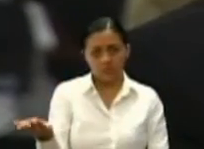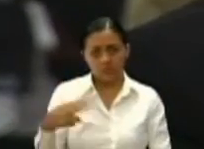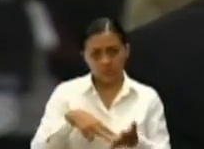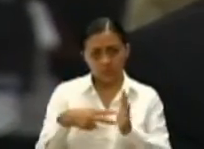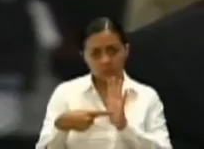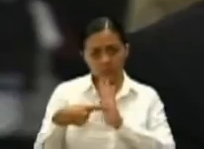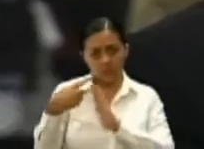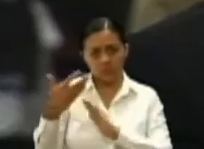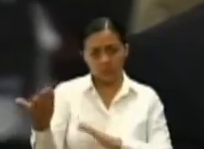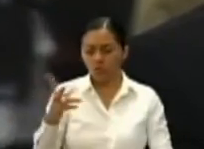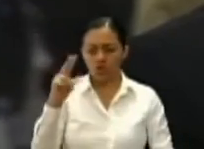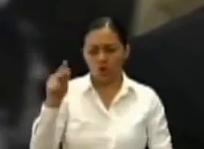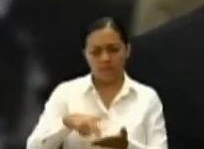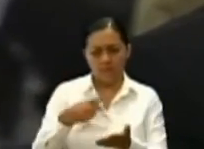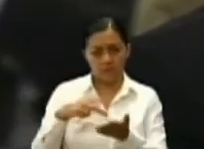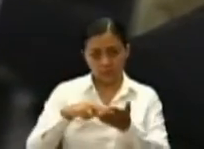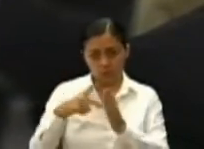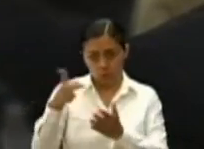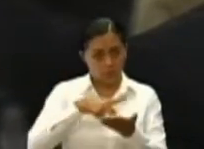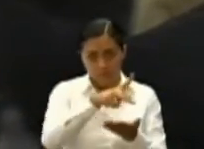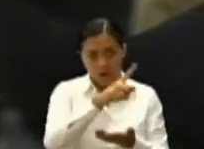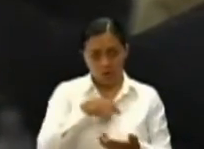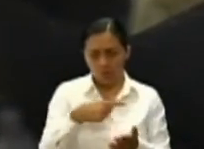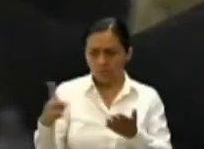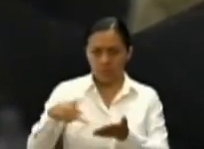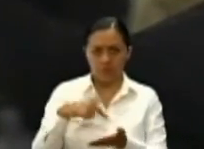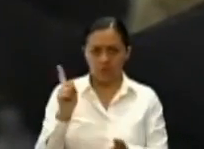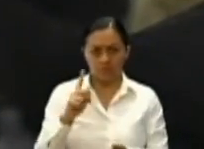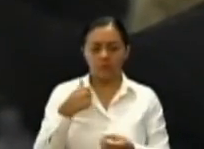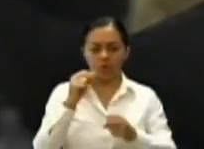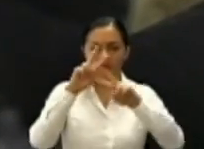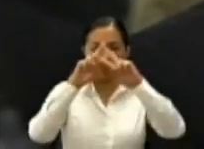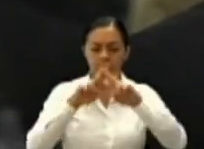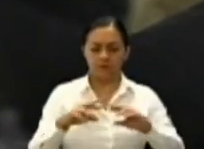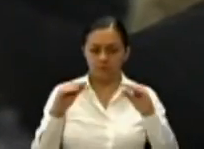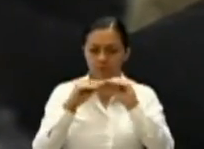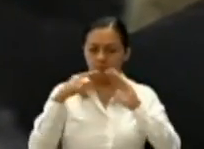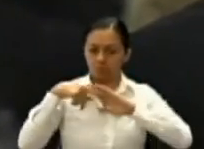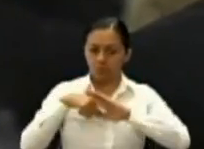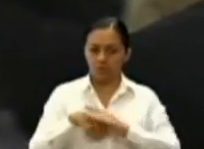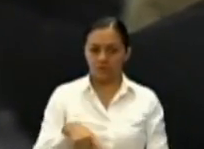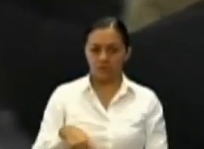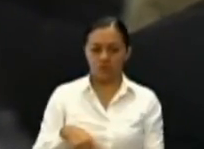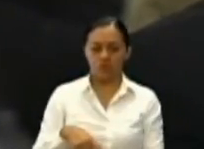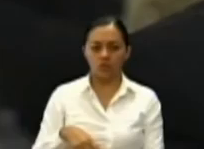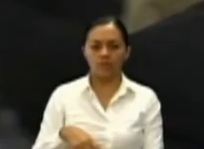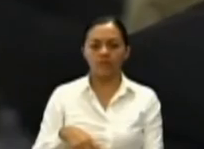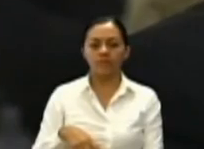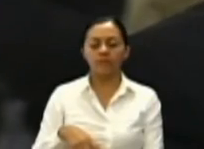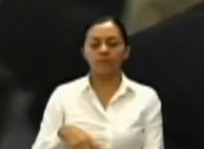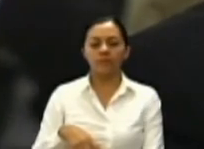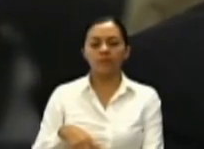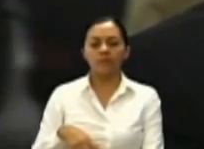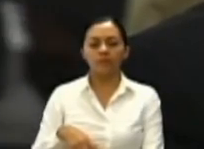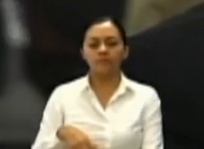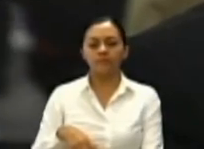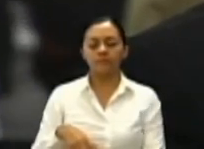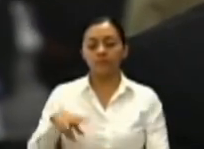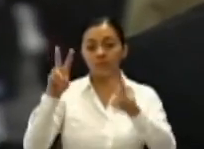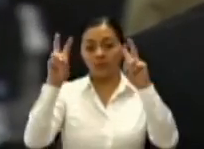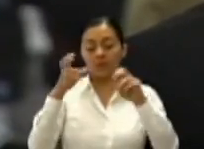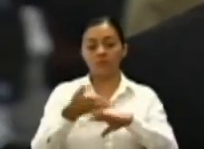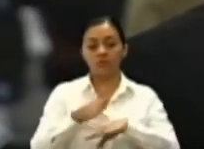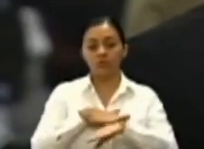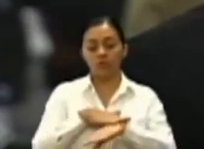eso es lo que está sucediendo entonces y si nosotros vamos a entrar en una revisión bastante profunda del caso es importante nosotros no nos podemos